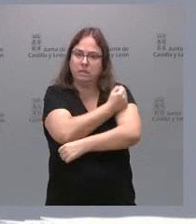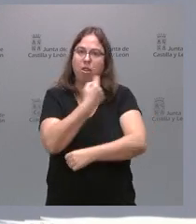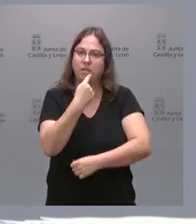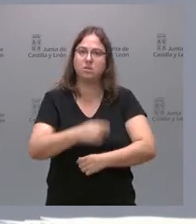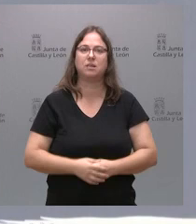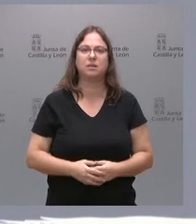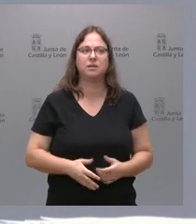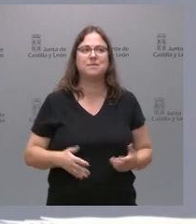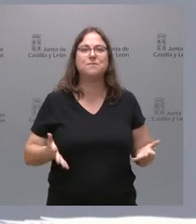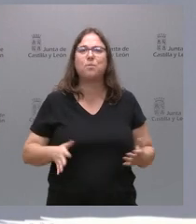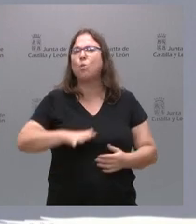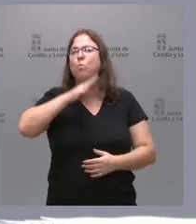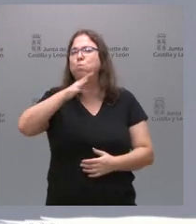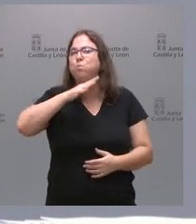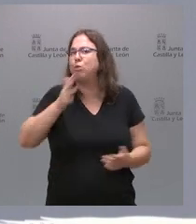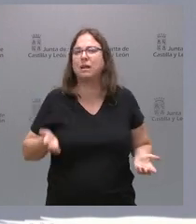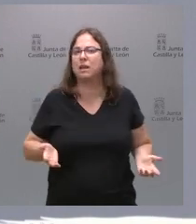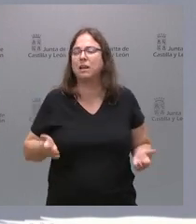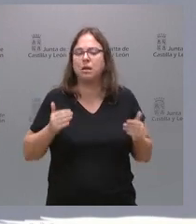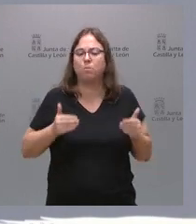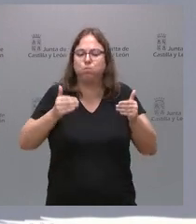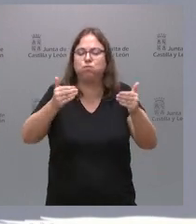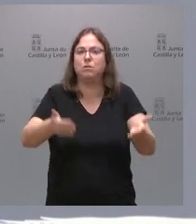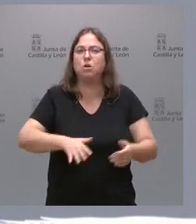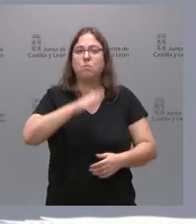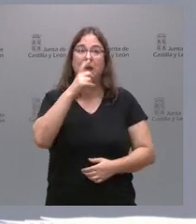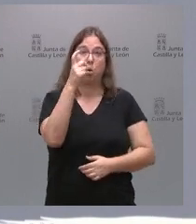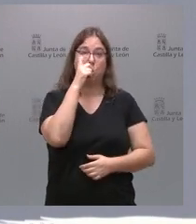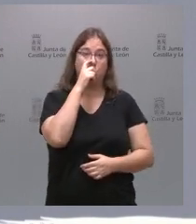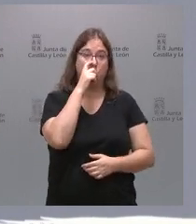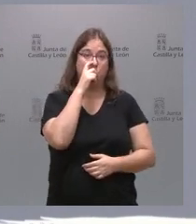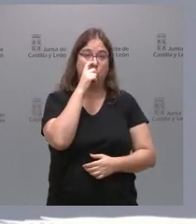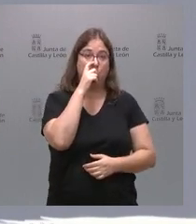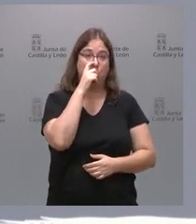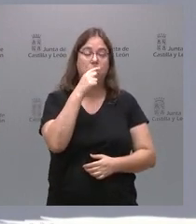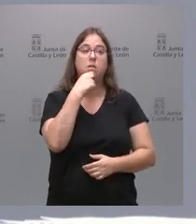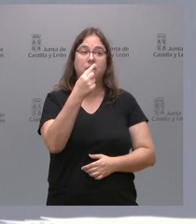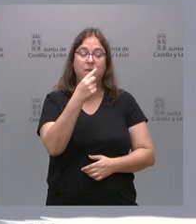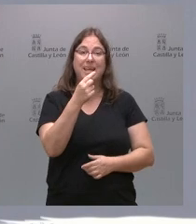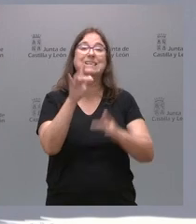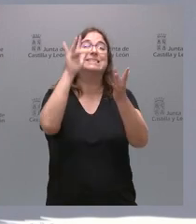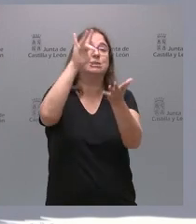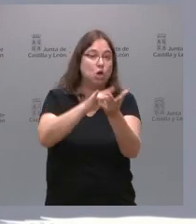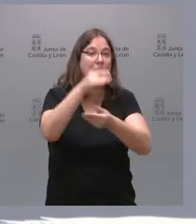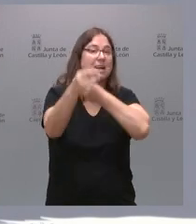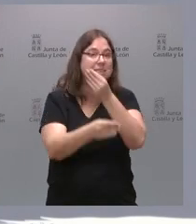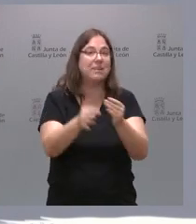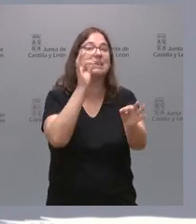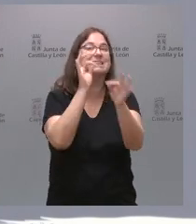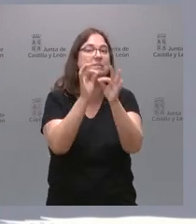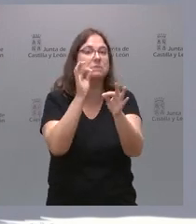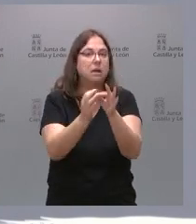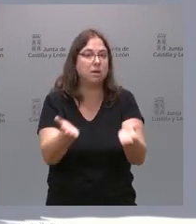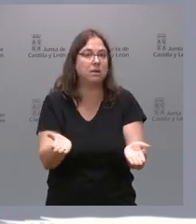Pero qué Cuál es la motivación para y la palabra en junio el planteamiento fue se celebrará en septiembre